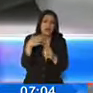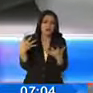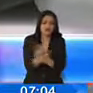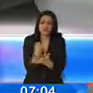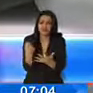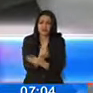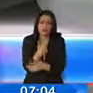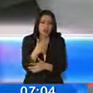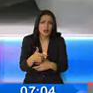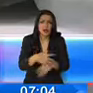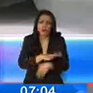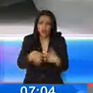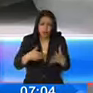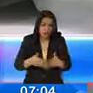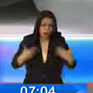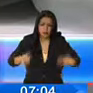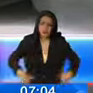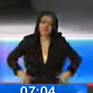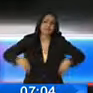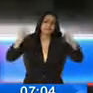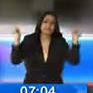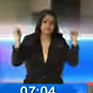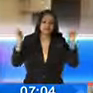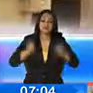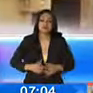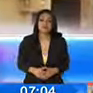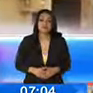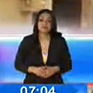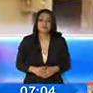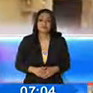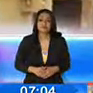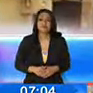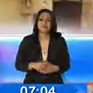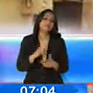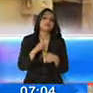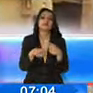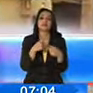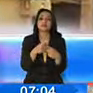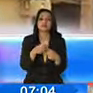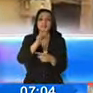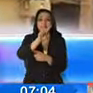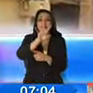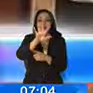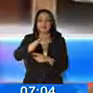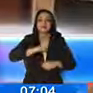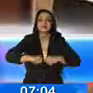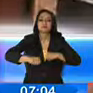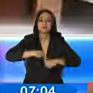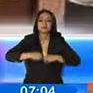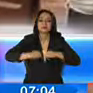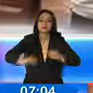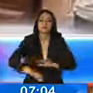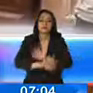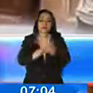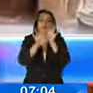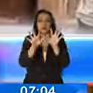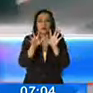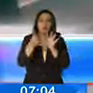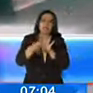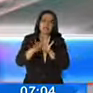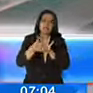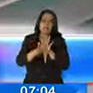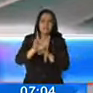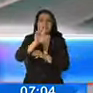tengas y quítate todo lo que tienes puesto. El suceso ocurrió la madrugada del 25 de mayo, alrededor de las 3 horas